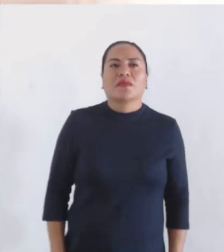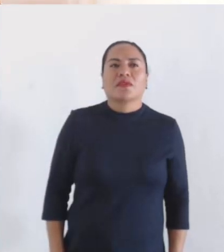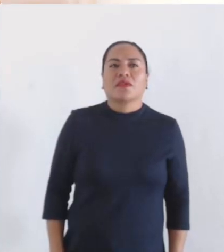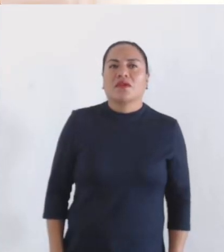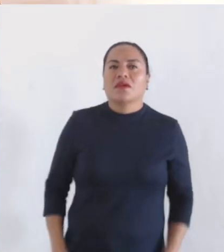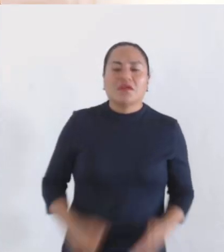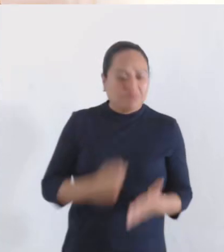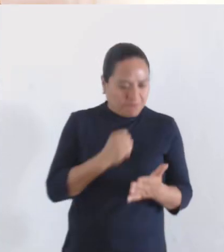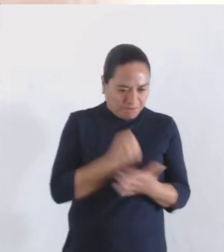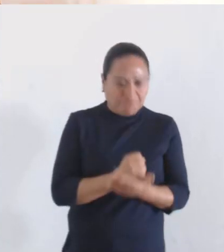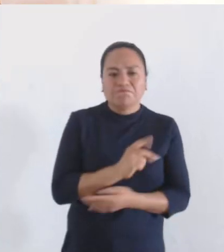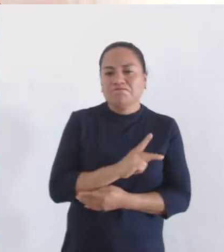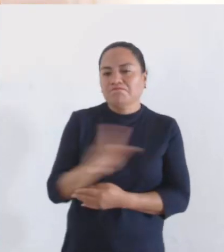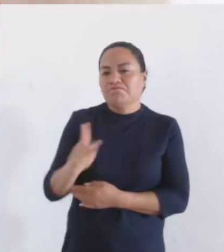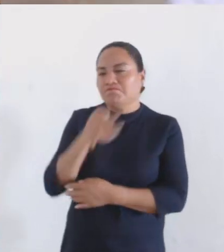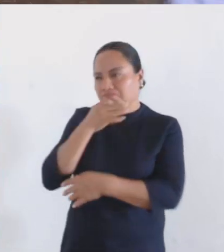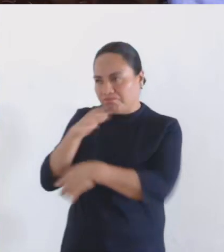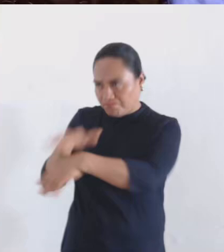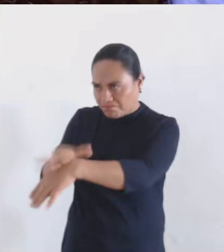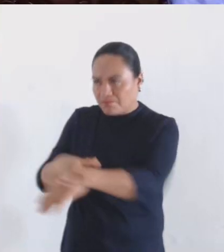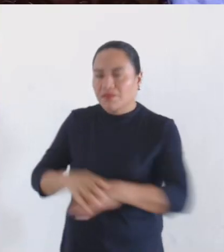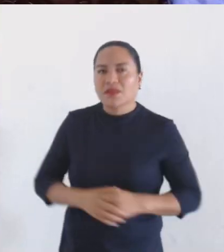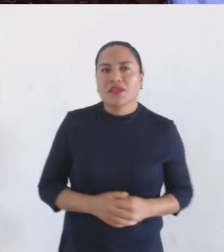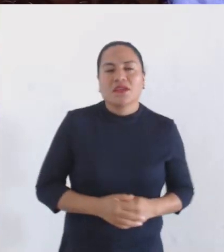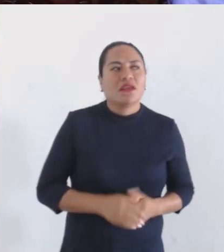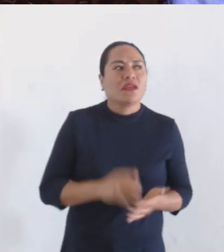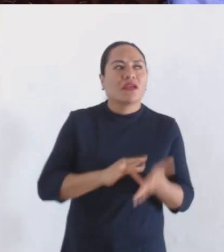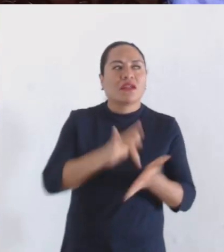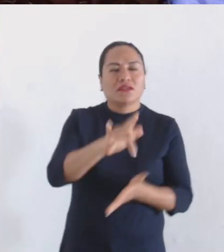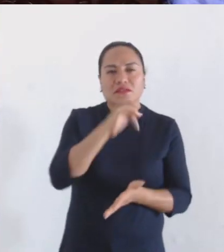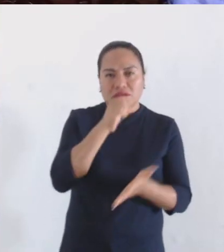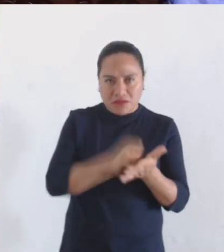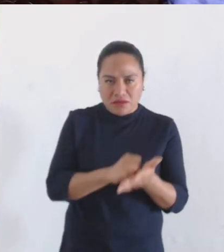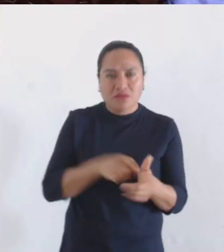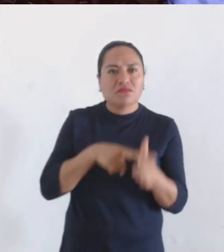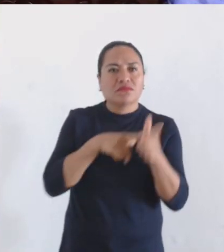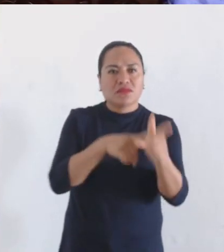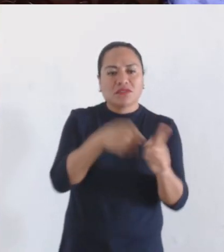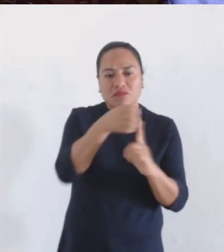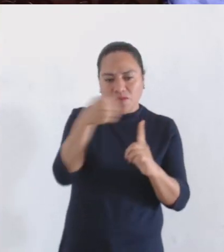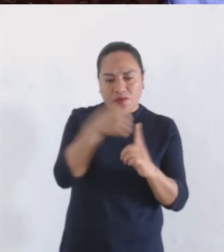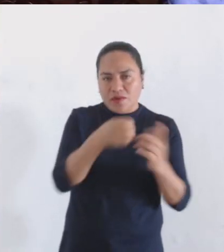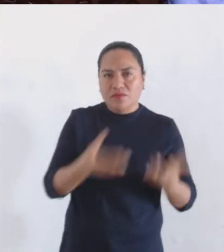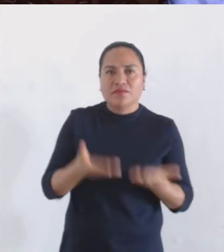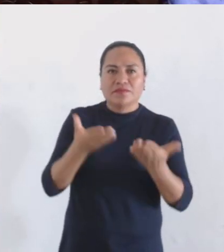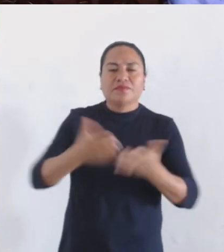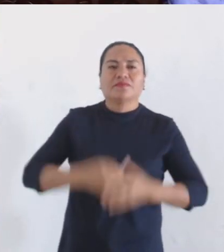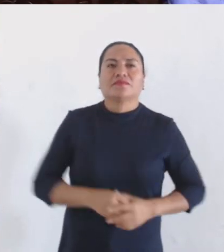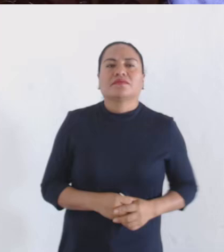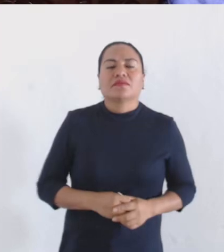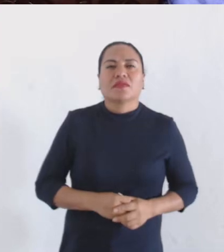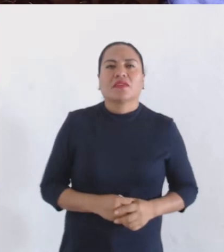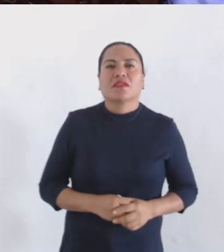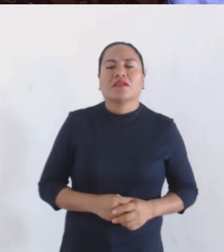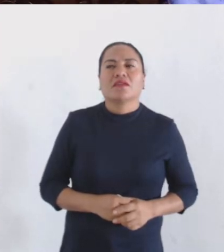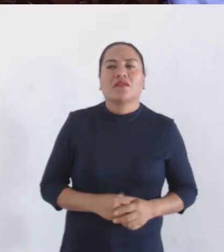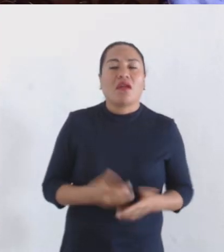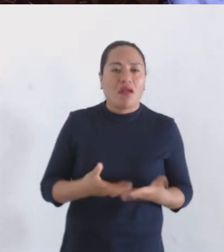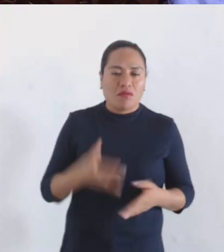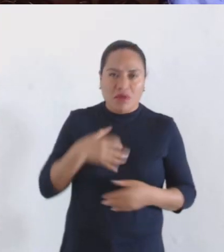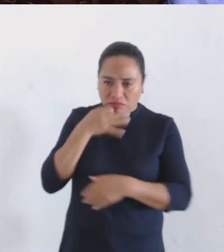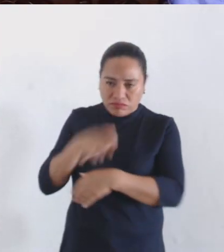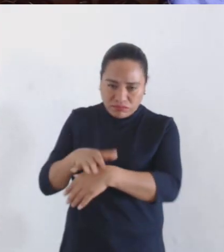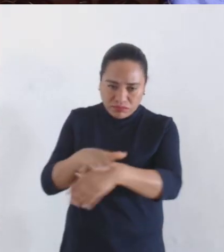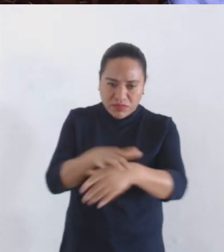Aprobada por unanimidad de los presentes. Gracias, secretaria. Prosiga con el siguiente punto del orden del día. Asimismo, me permito